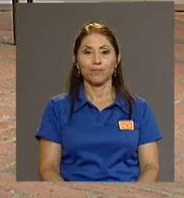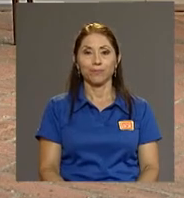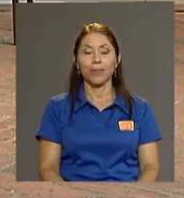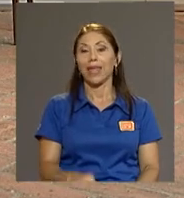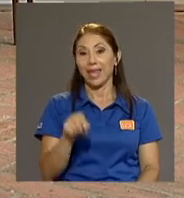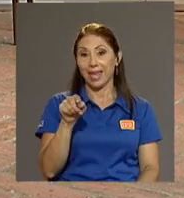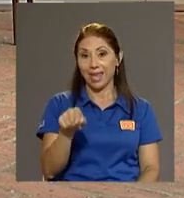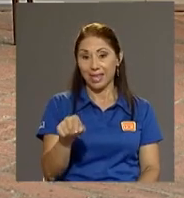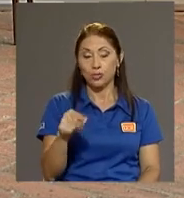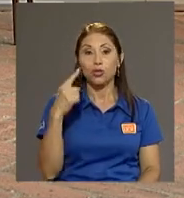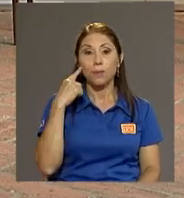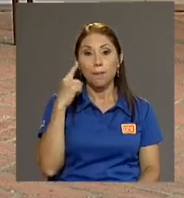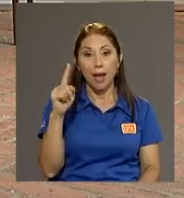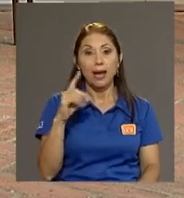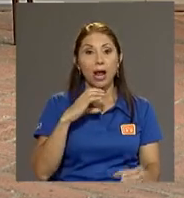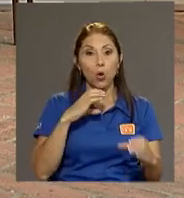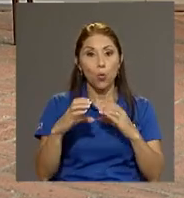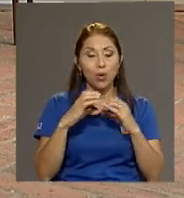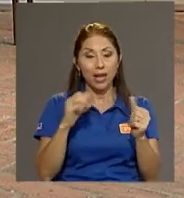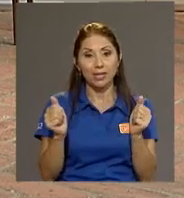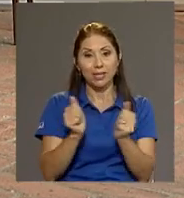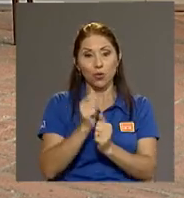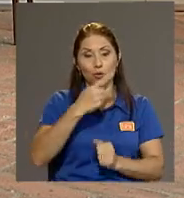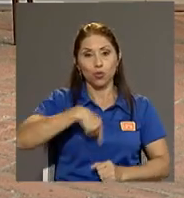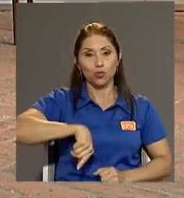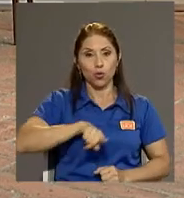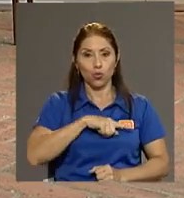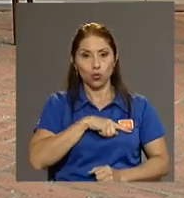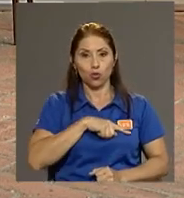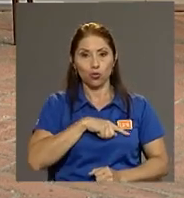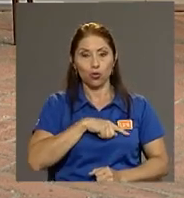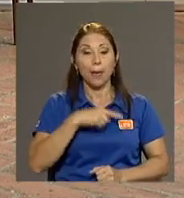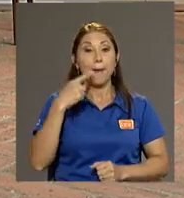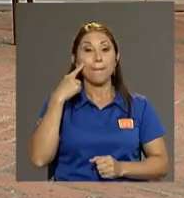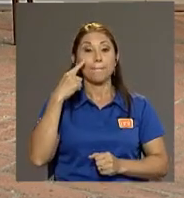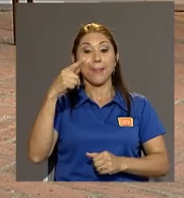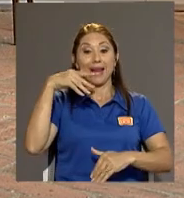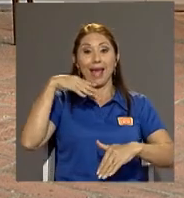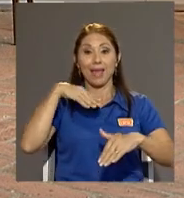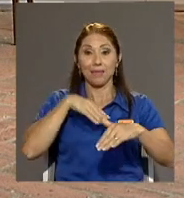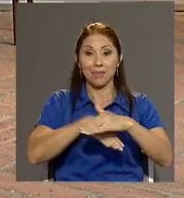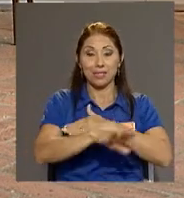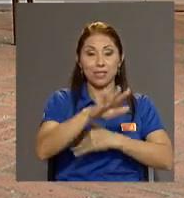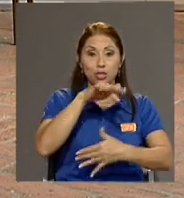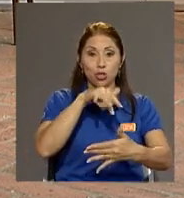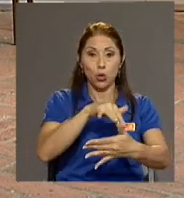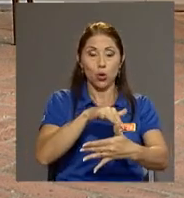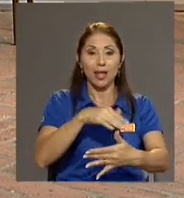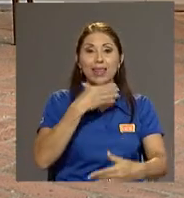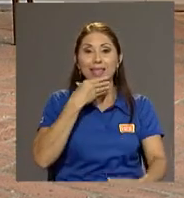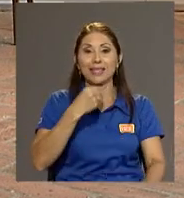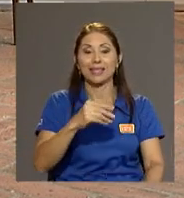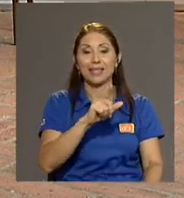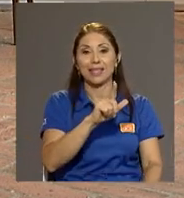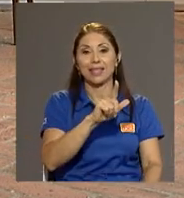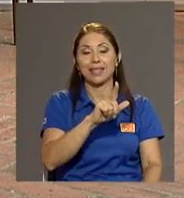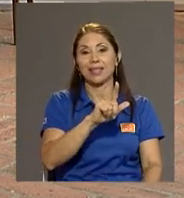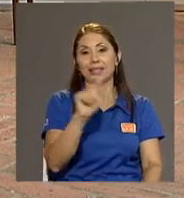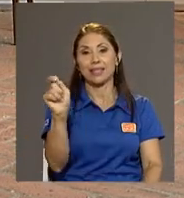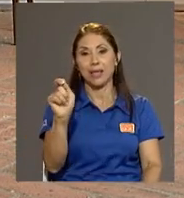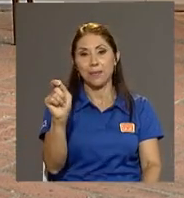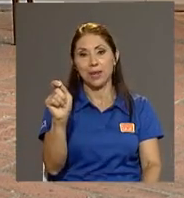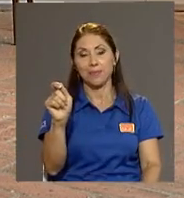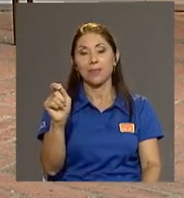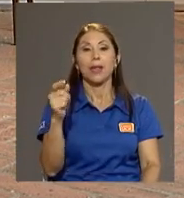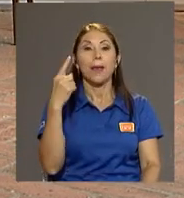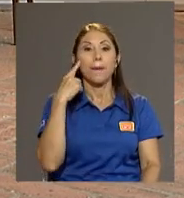Eso es para comunicarnos con nosotros. Estamos para admisión en diciembre. En diciembre hacemos la prueba de admisión